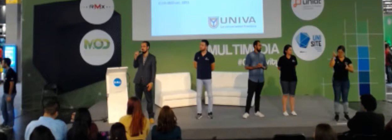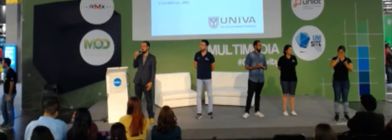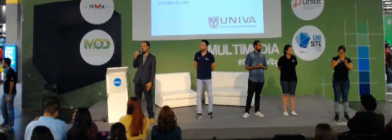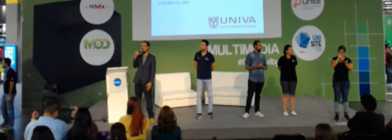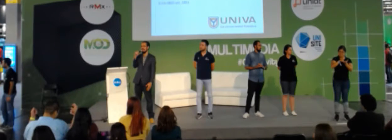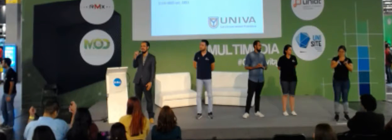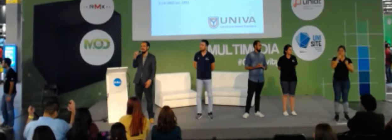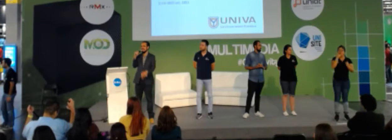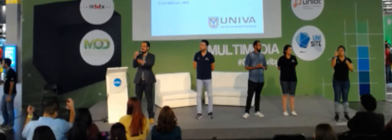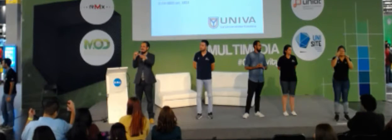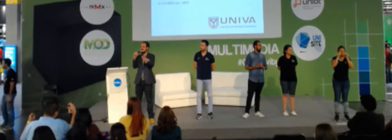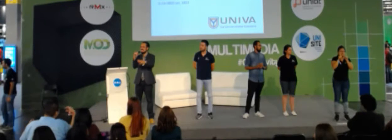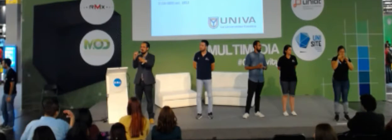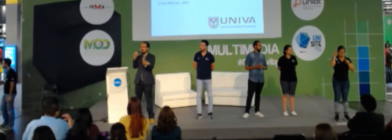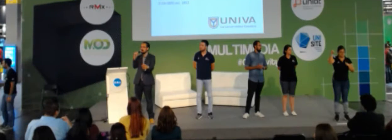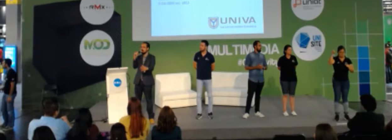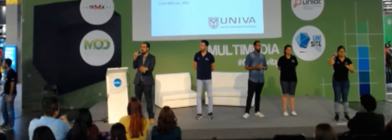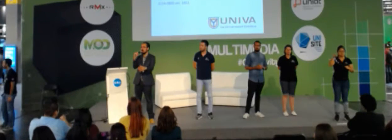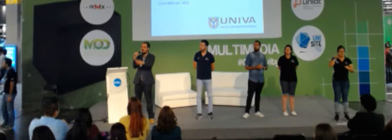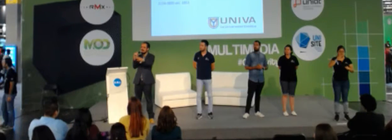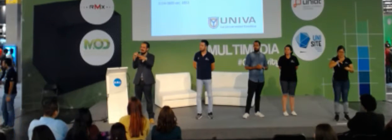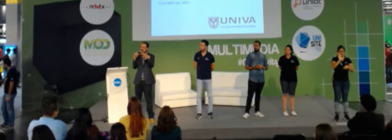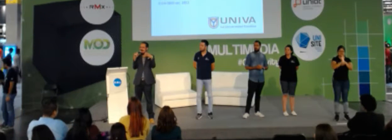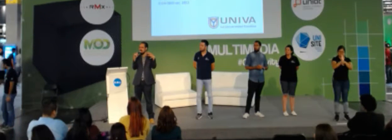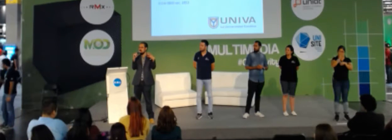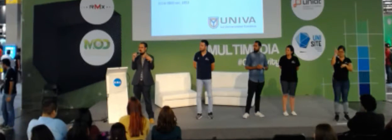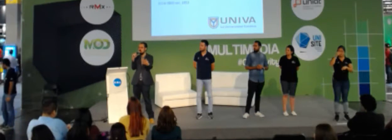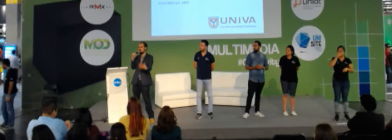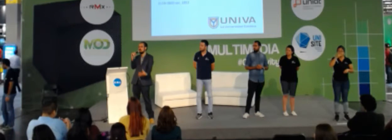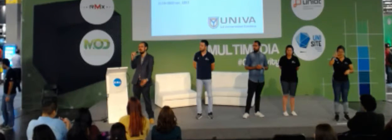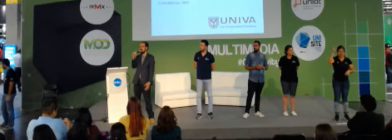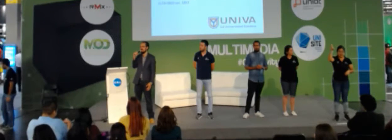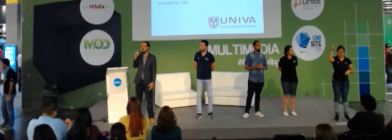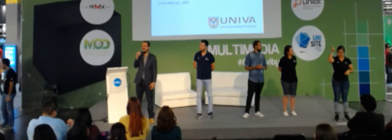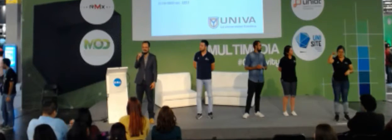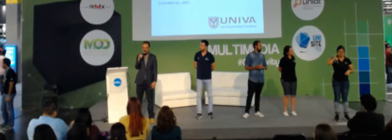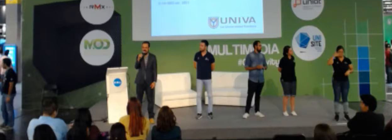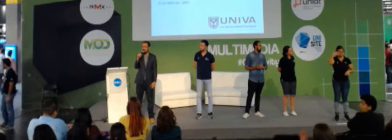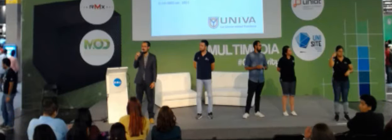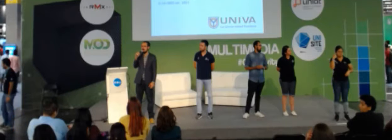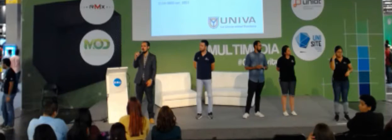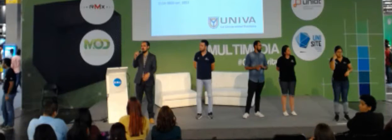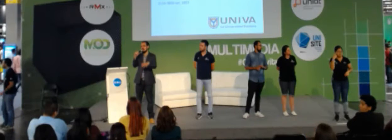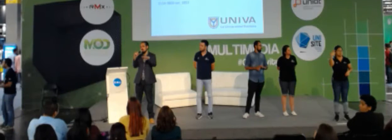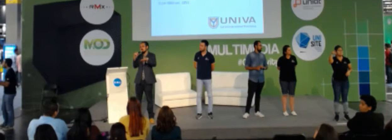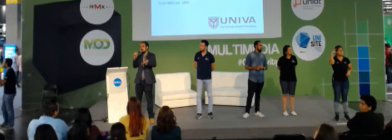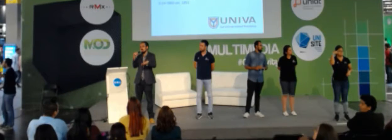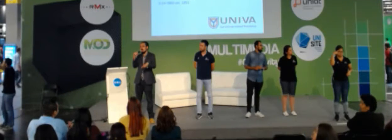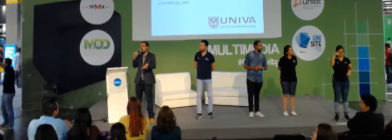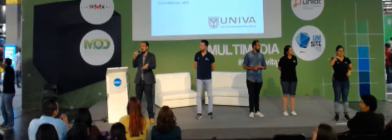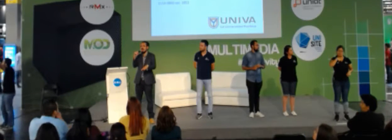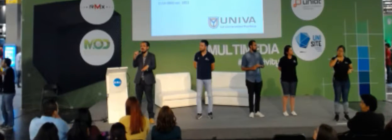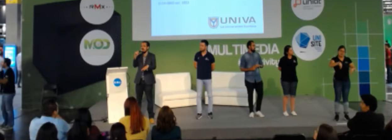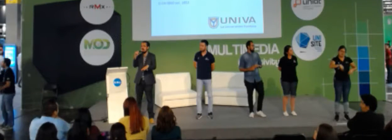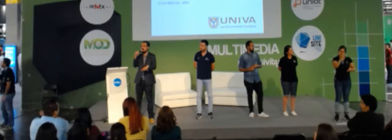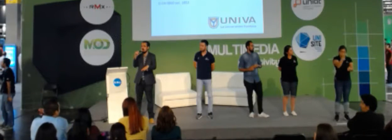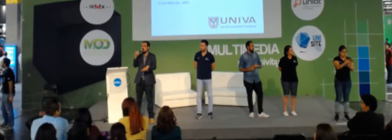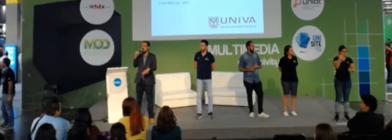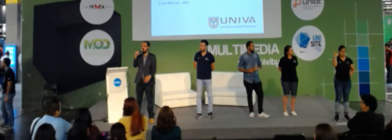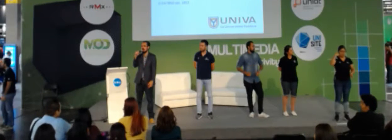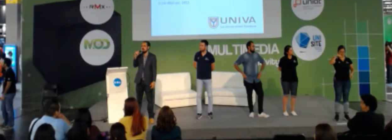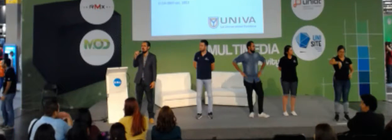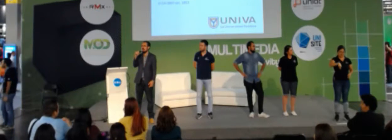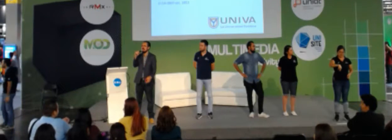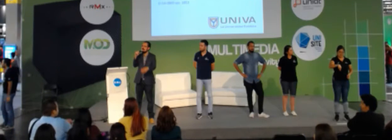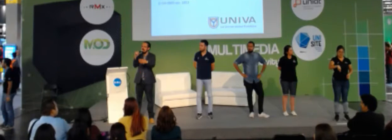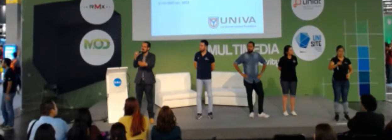discapacidad visual. El cine accesible y todo eso, allá tienen algo muy, muy padre. En Puebla no, estamos nosotros aquí en Guadalajara, Jalisco,